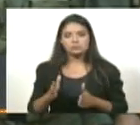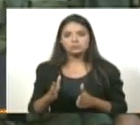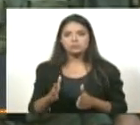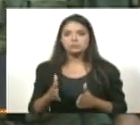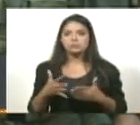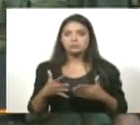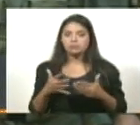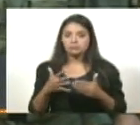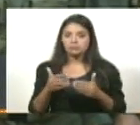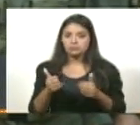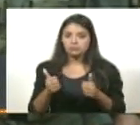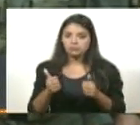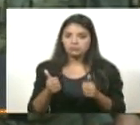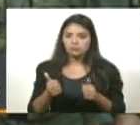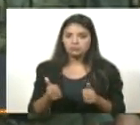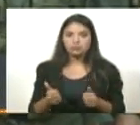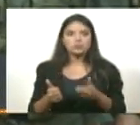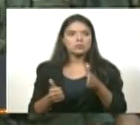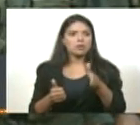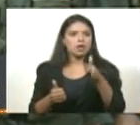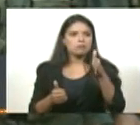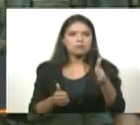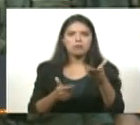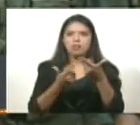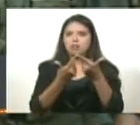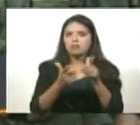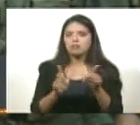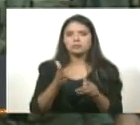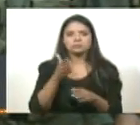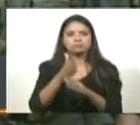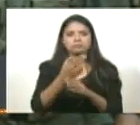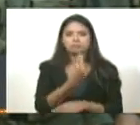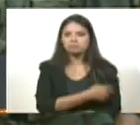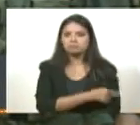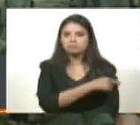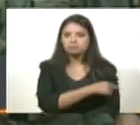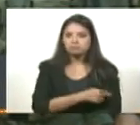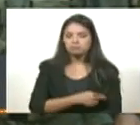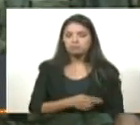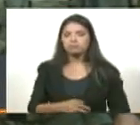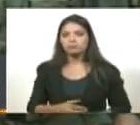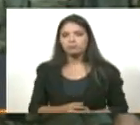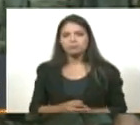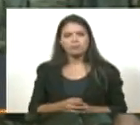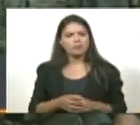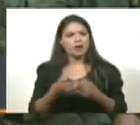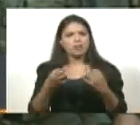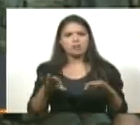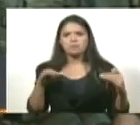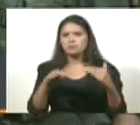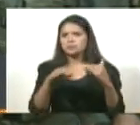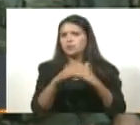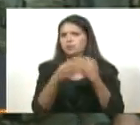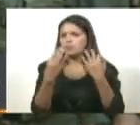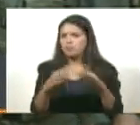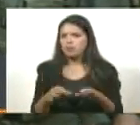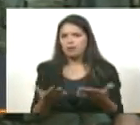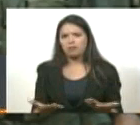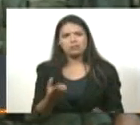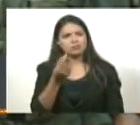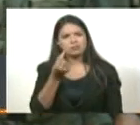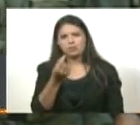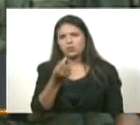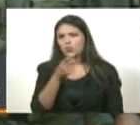la salud, de ir a un hospital, del libre tránsito, como ya lo hemos dicho.